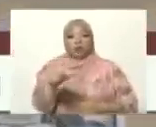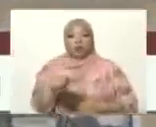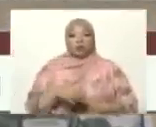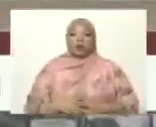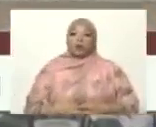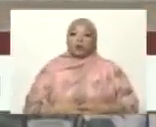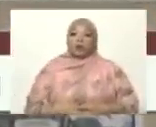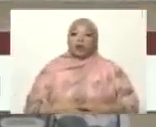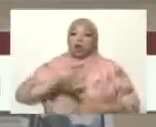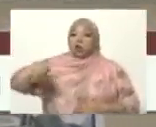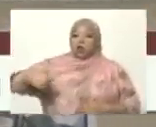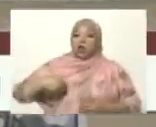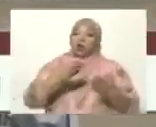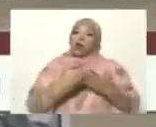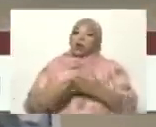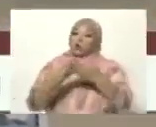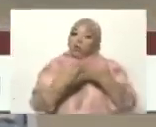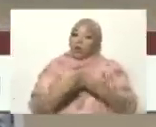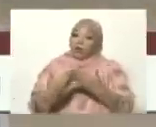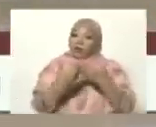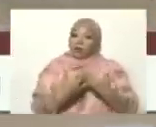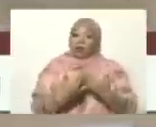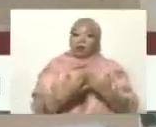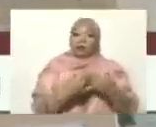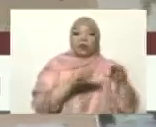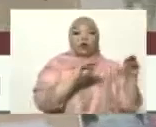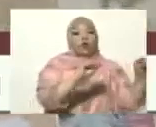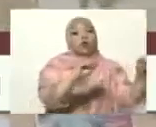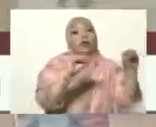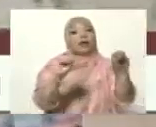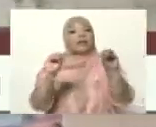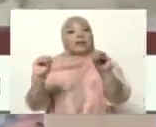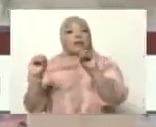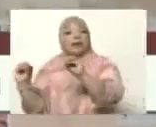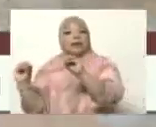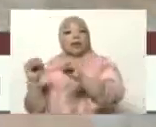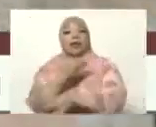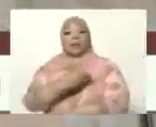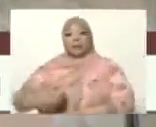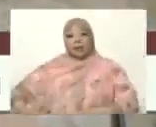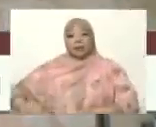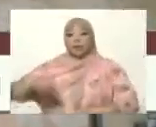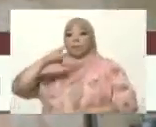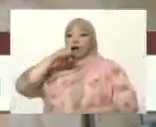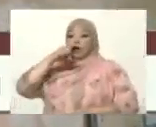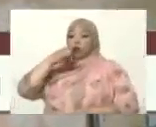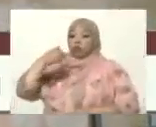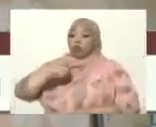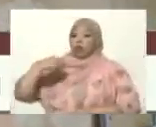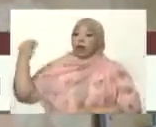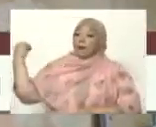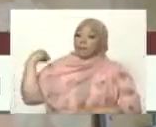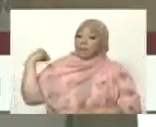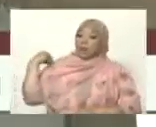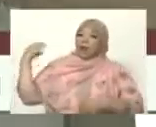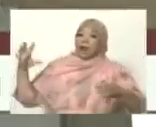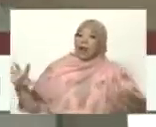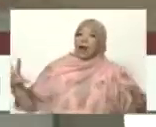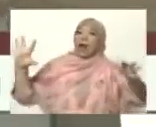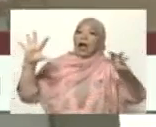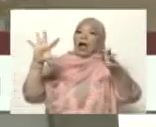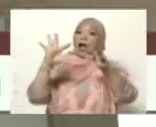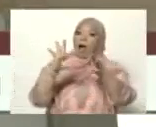nuestros estudiantes. El llamado es de nuestro presidente Nicolás Maduro para unirnos,